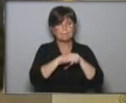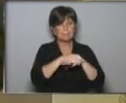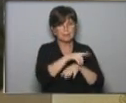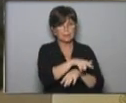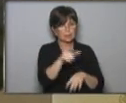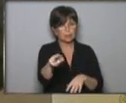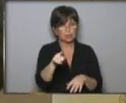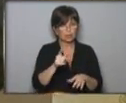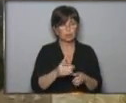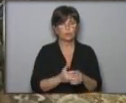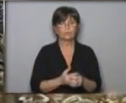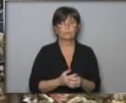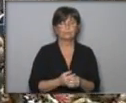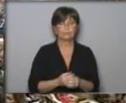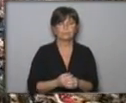un gran amigo.